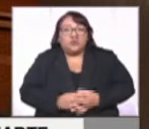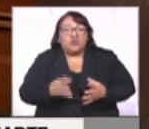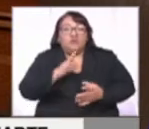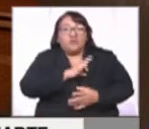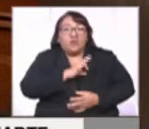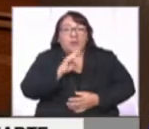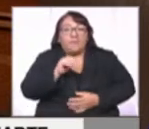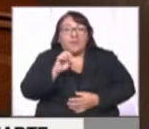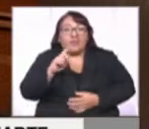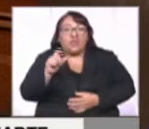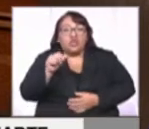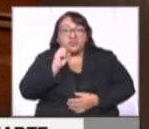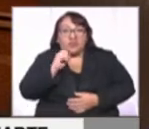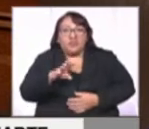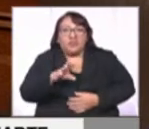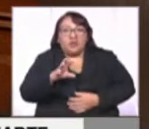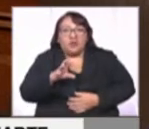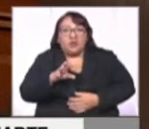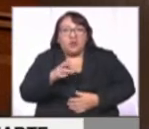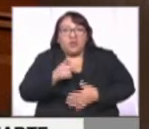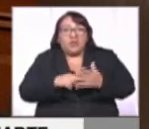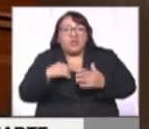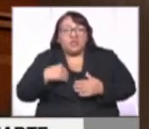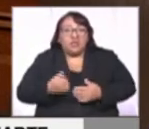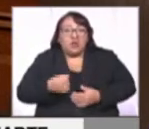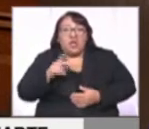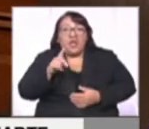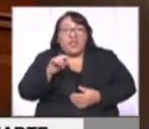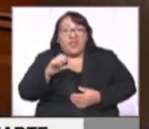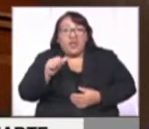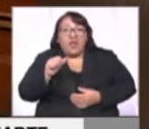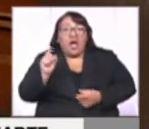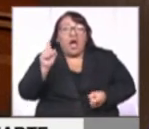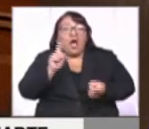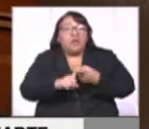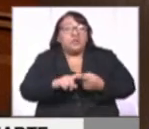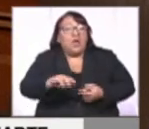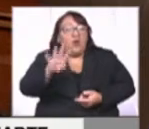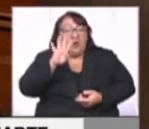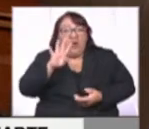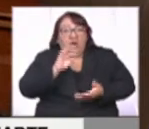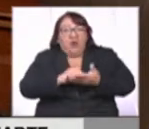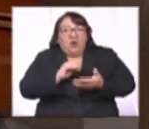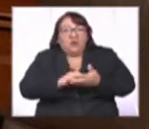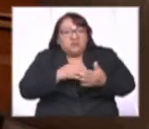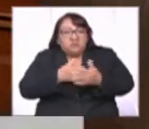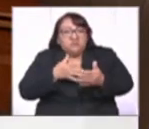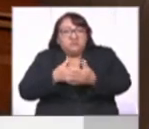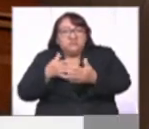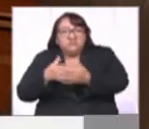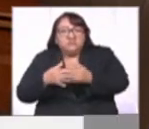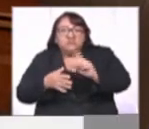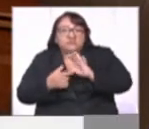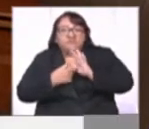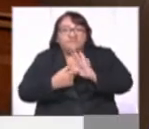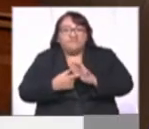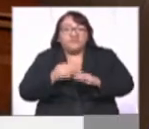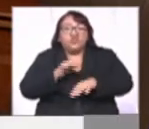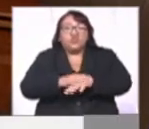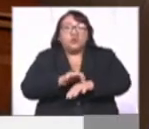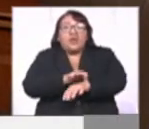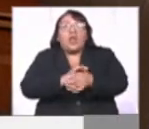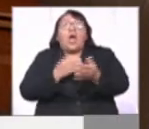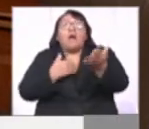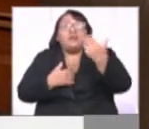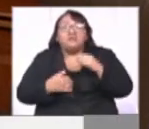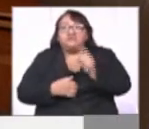Hernán Mendoza Salvador informa que la señora Boluarte ha frustrado hasta en 4 ocasiones la diligencia de exhibición de los relojes,